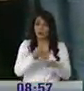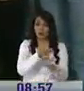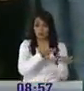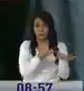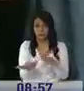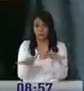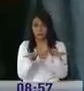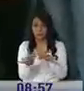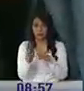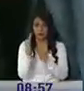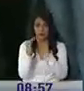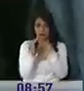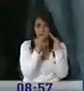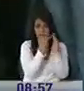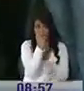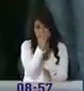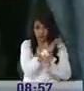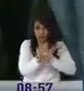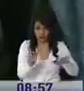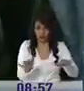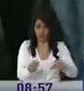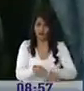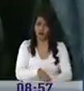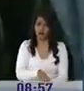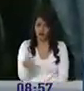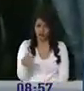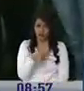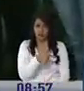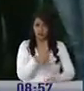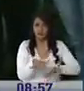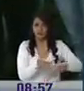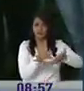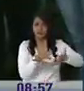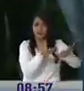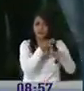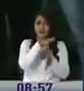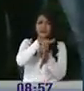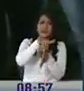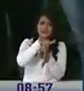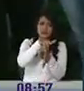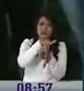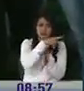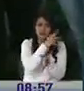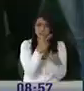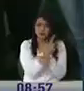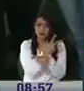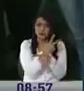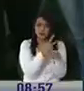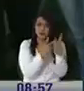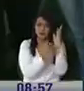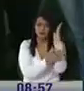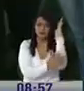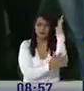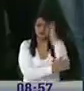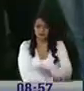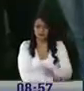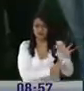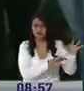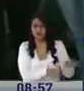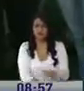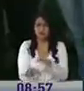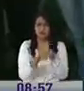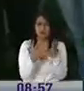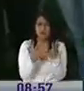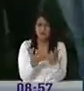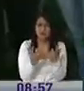insistir para las personas que fueron afectadas sino para todo este conjunto hemos visto también un tronco ahí realmente pues ellos quieren